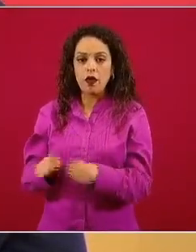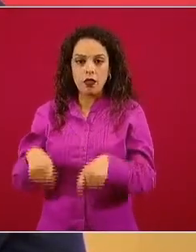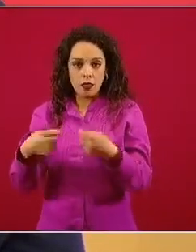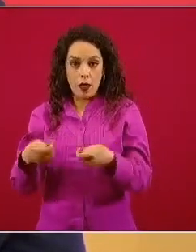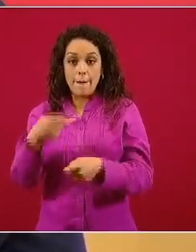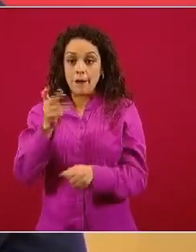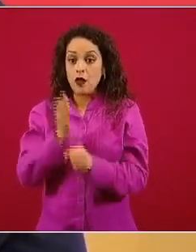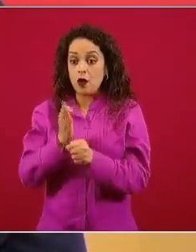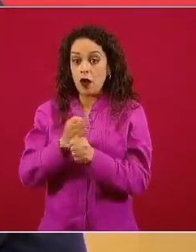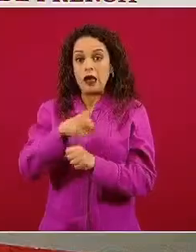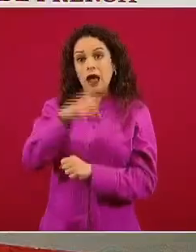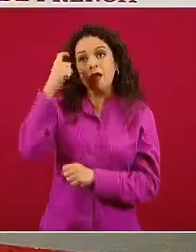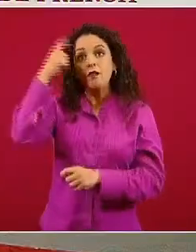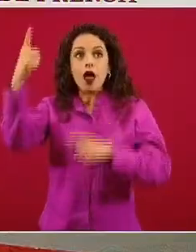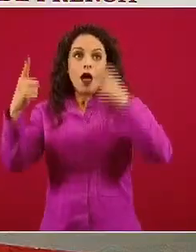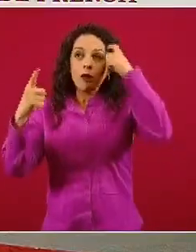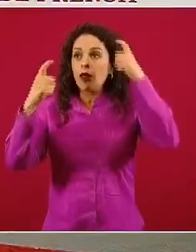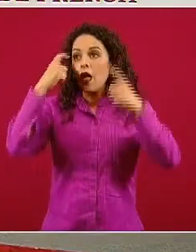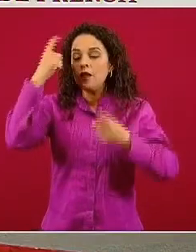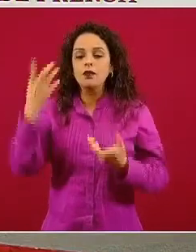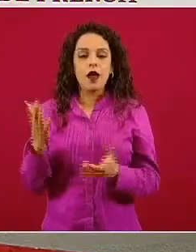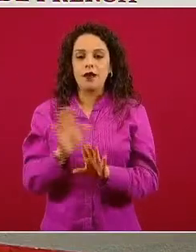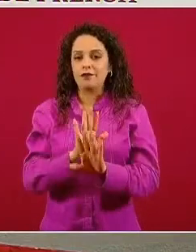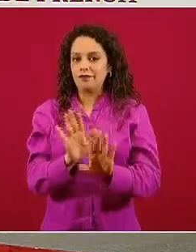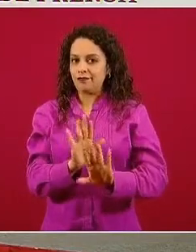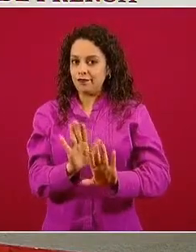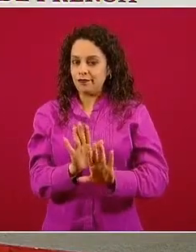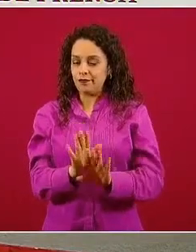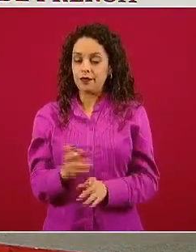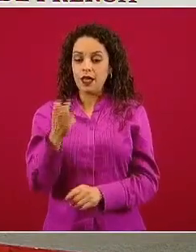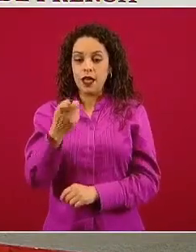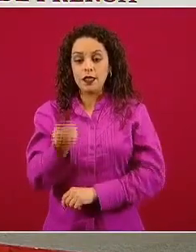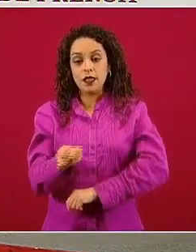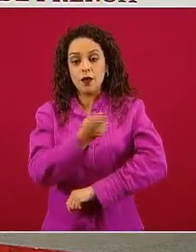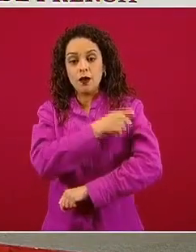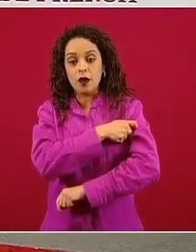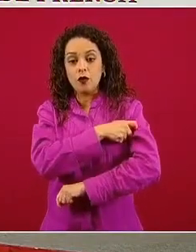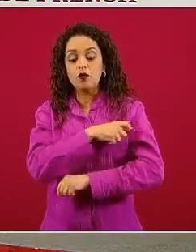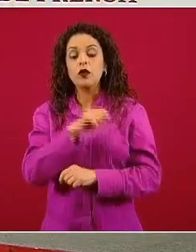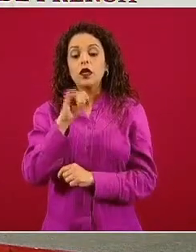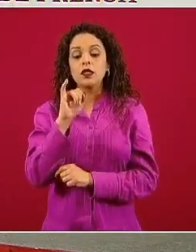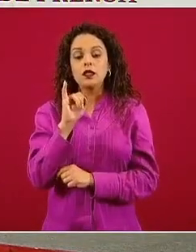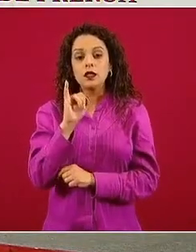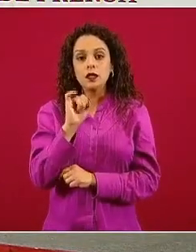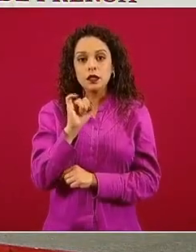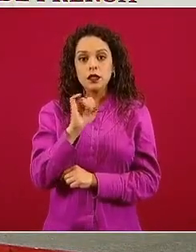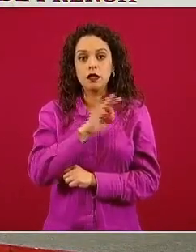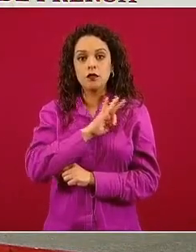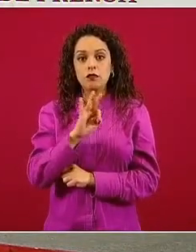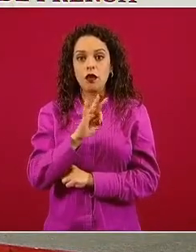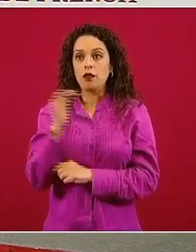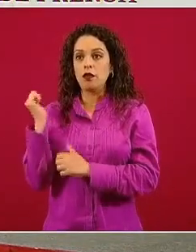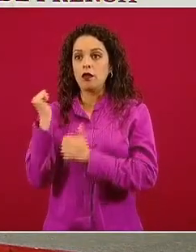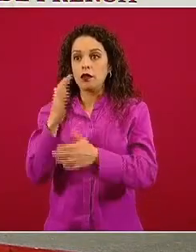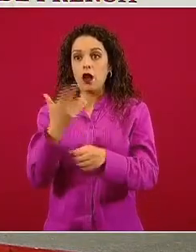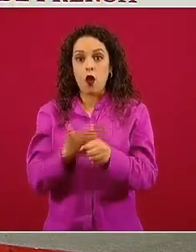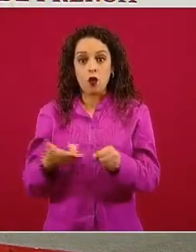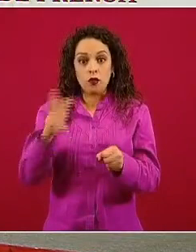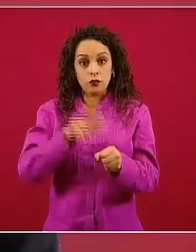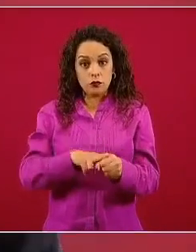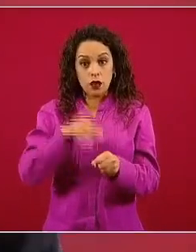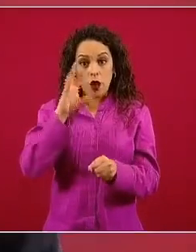expectativa. De hecho, decir que la vacuna podría estar en las unidades médicas o en los